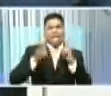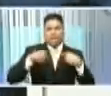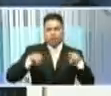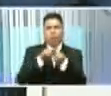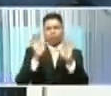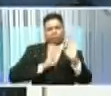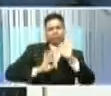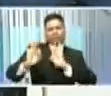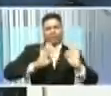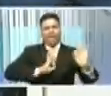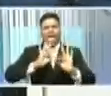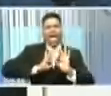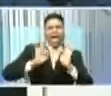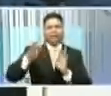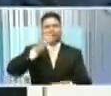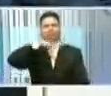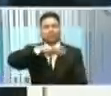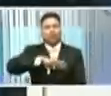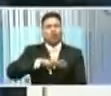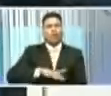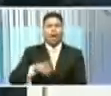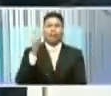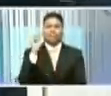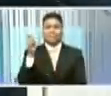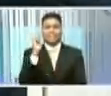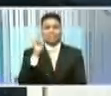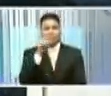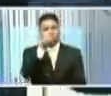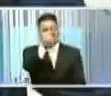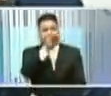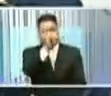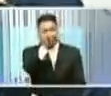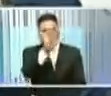con el testimonio de ustedes